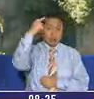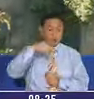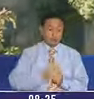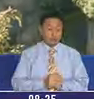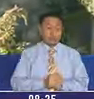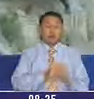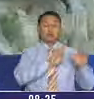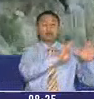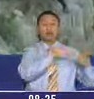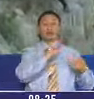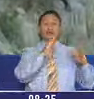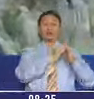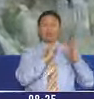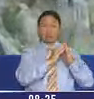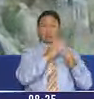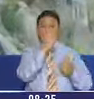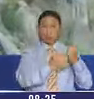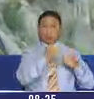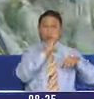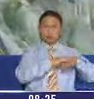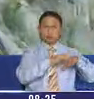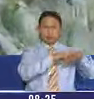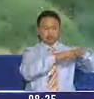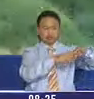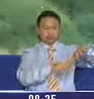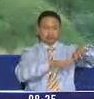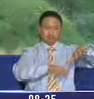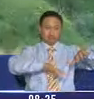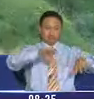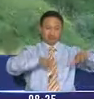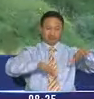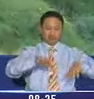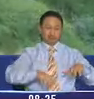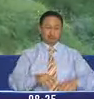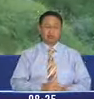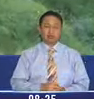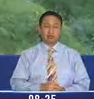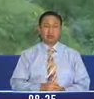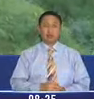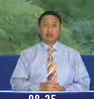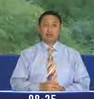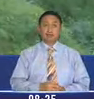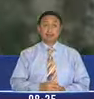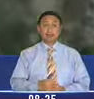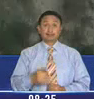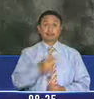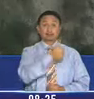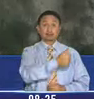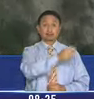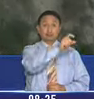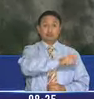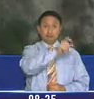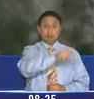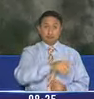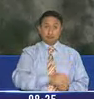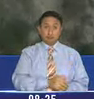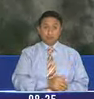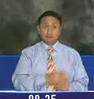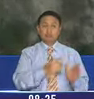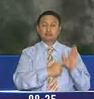90 viviendas son afectadas por la erosión de la quebrada Carretas, afluente del río Monjas, y fueron los propios ciudadanos los